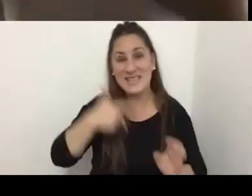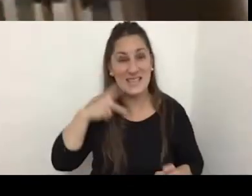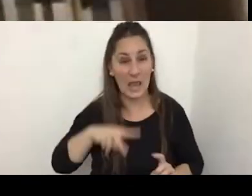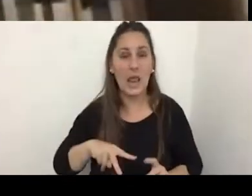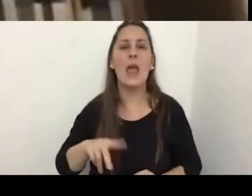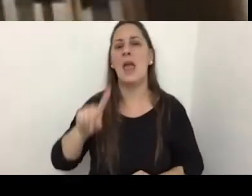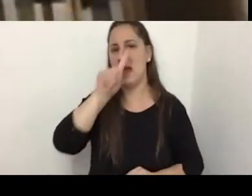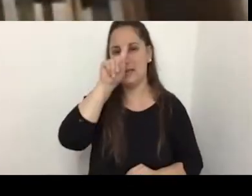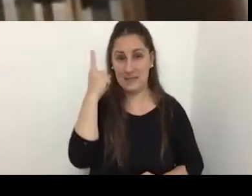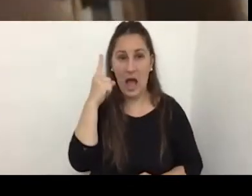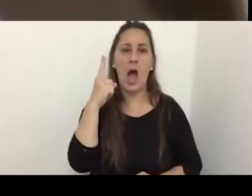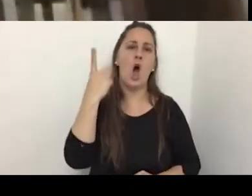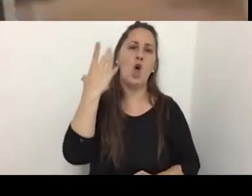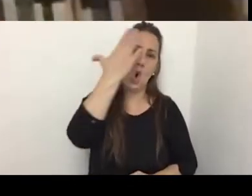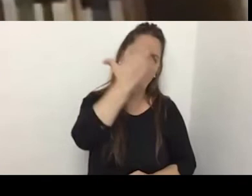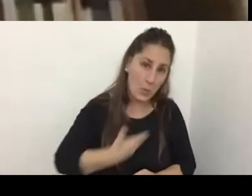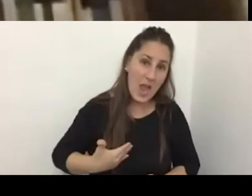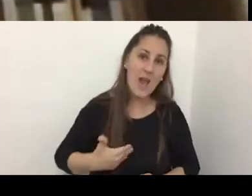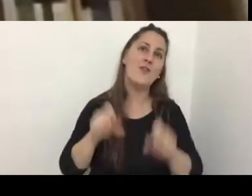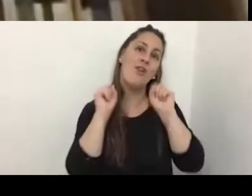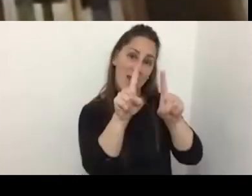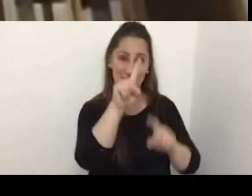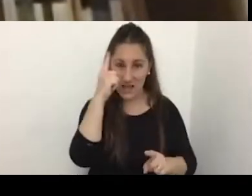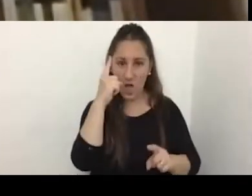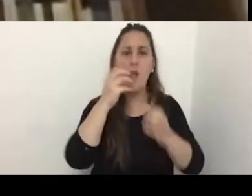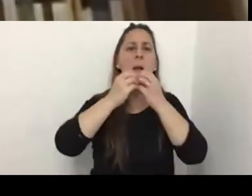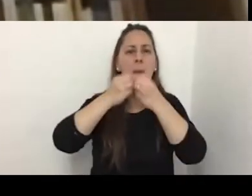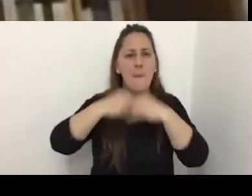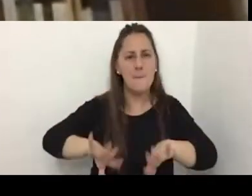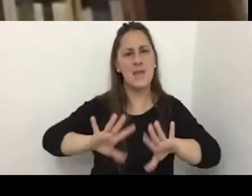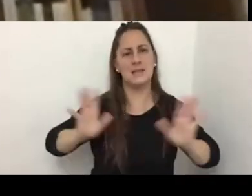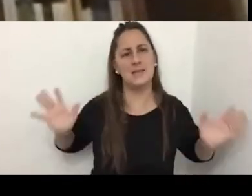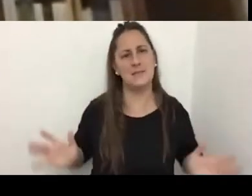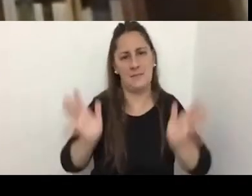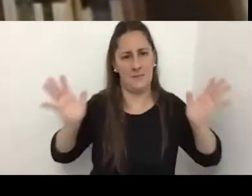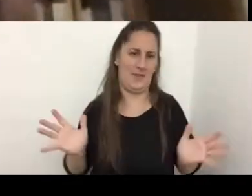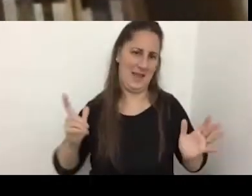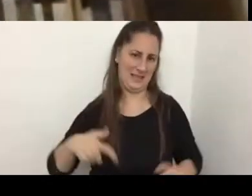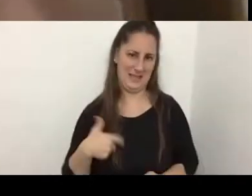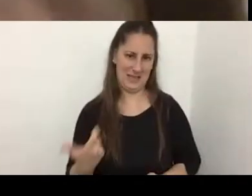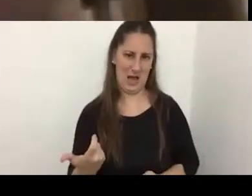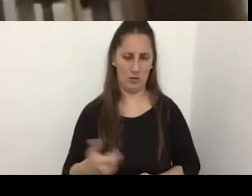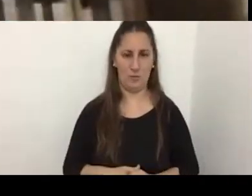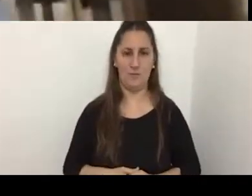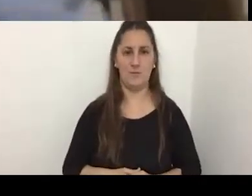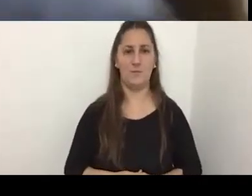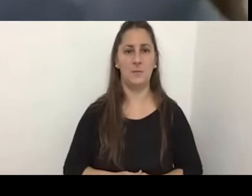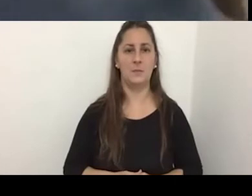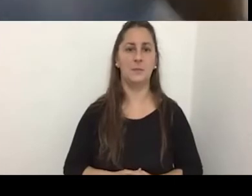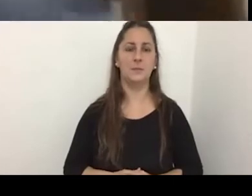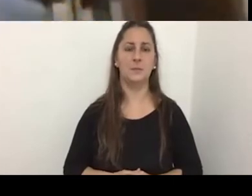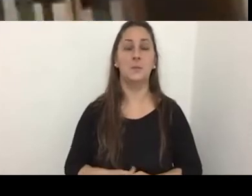Estado, o sea, los gobiernos del Estado, impulsen esas organizaciones sindicales. Por lo menos lo que yo creo, puedo estar